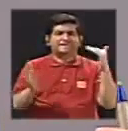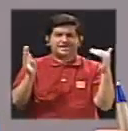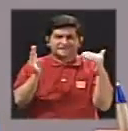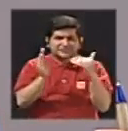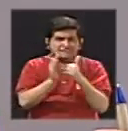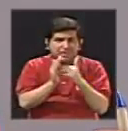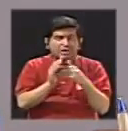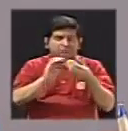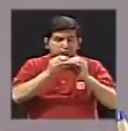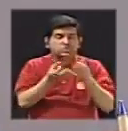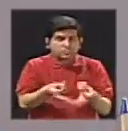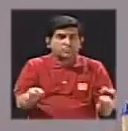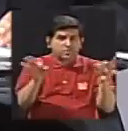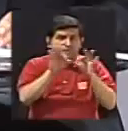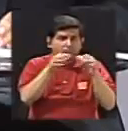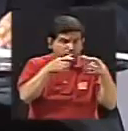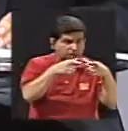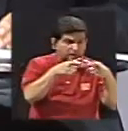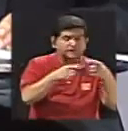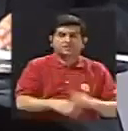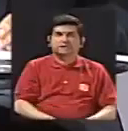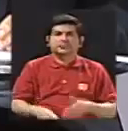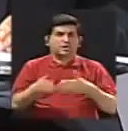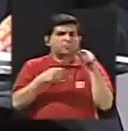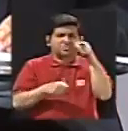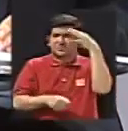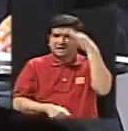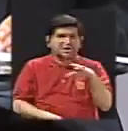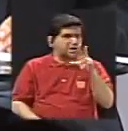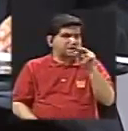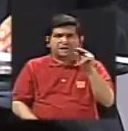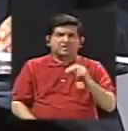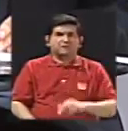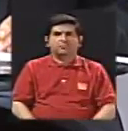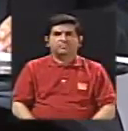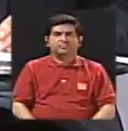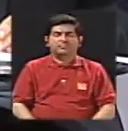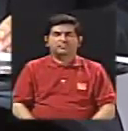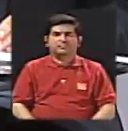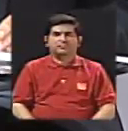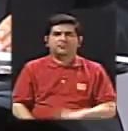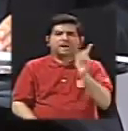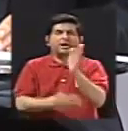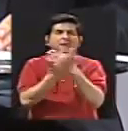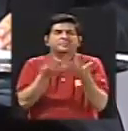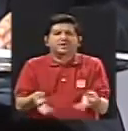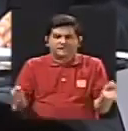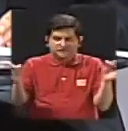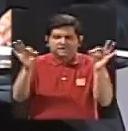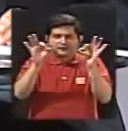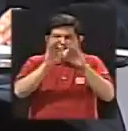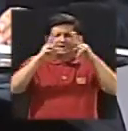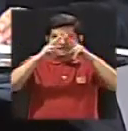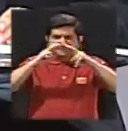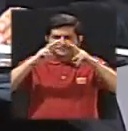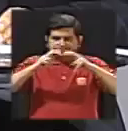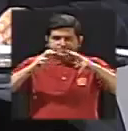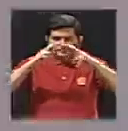es considerable el número, aunque a él le parezca que no. Aquí hay un aspecto muy importante que revisar.